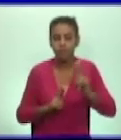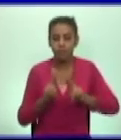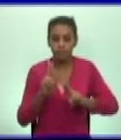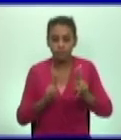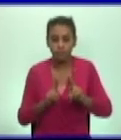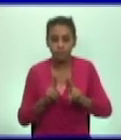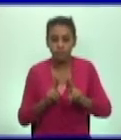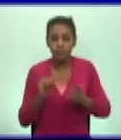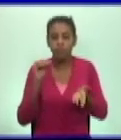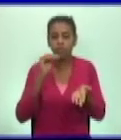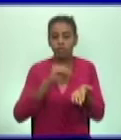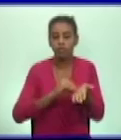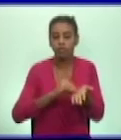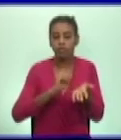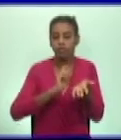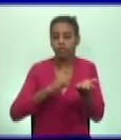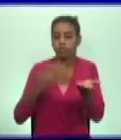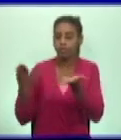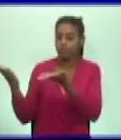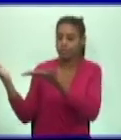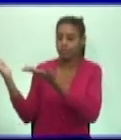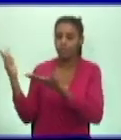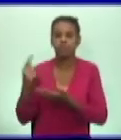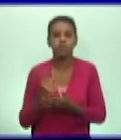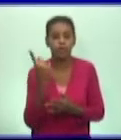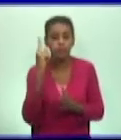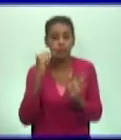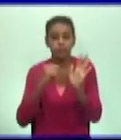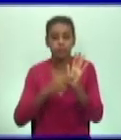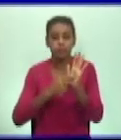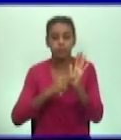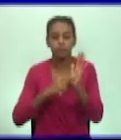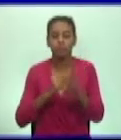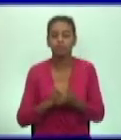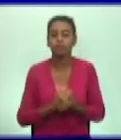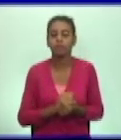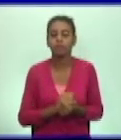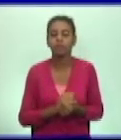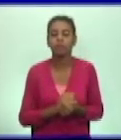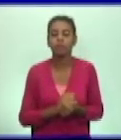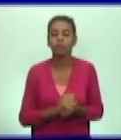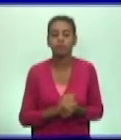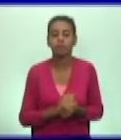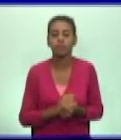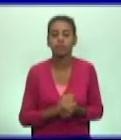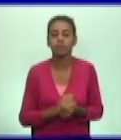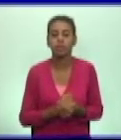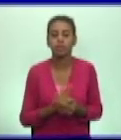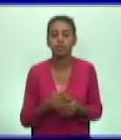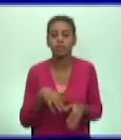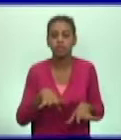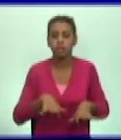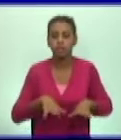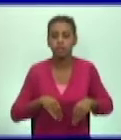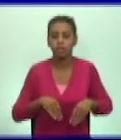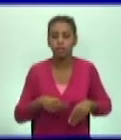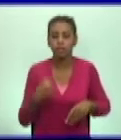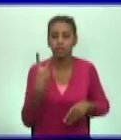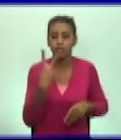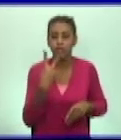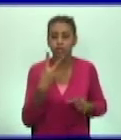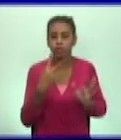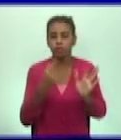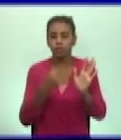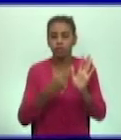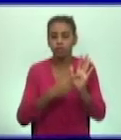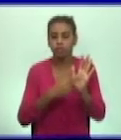ven en campaña, en pantalla. Dice que en la cumbre de Ginebra, en 1956, se van a adoptar estos acuerdos.